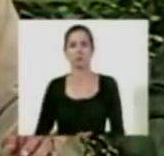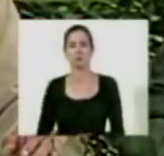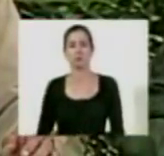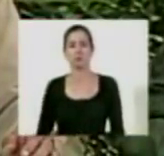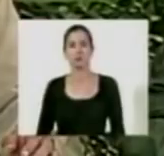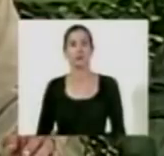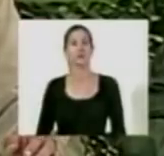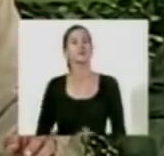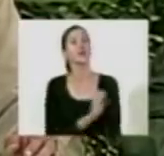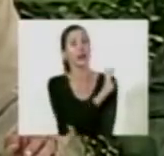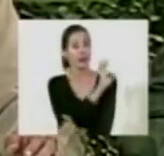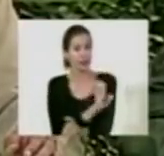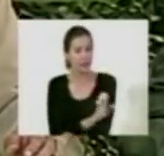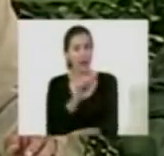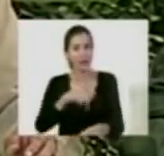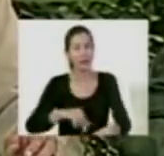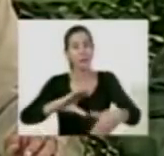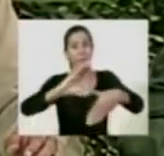energética para el Caribe,